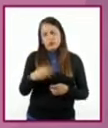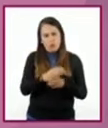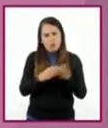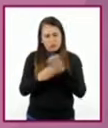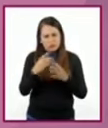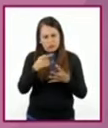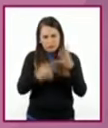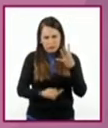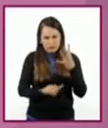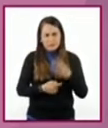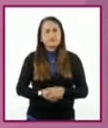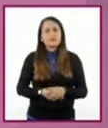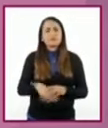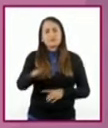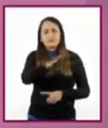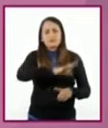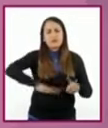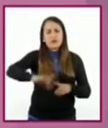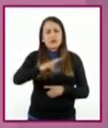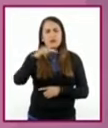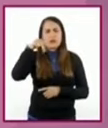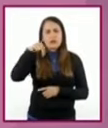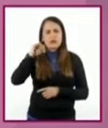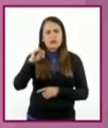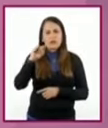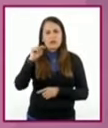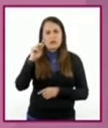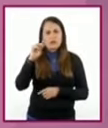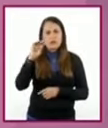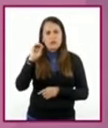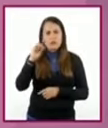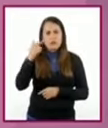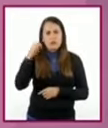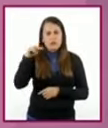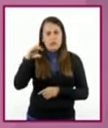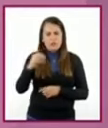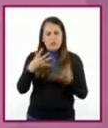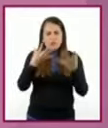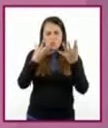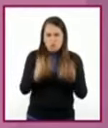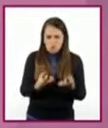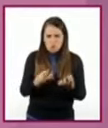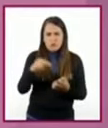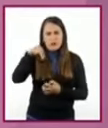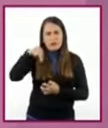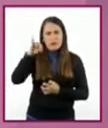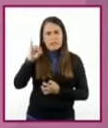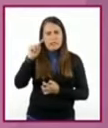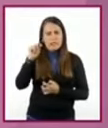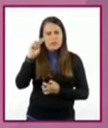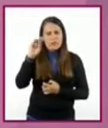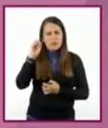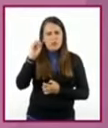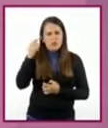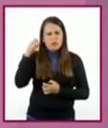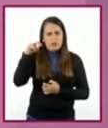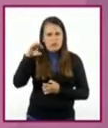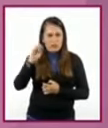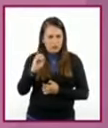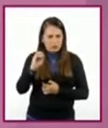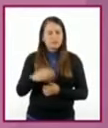partir del nitrógeno de la atmósfera. Es un proceso llamado fijación del nitrógeno. Este